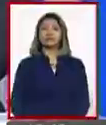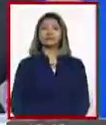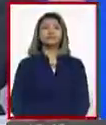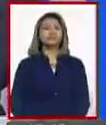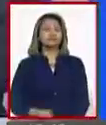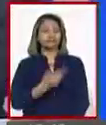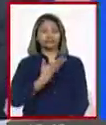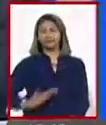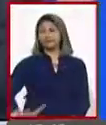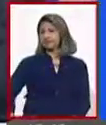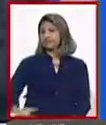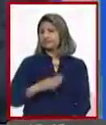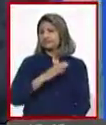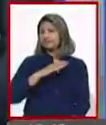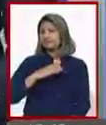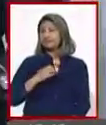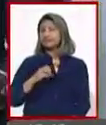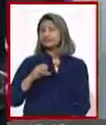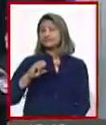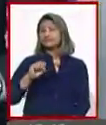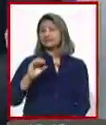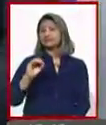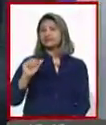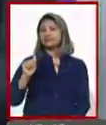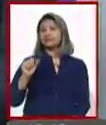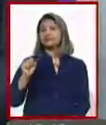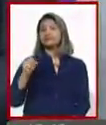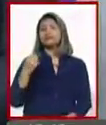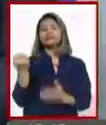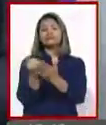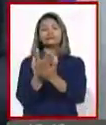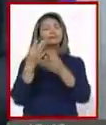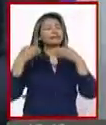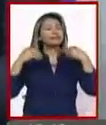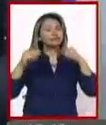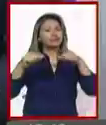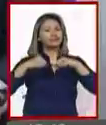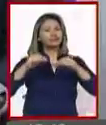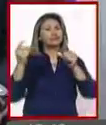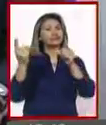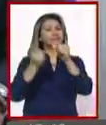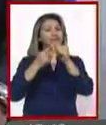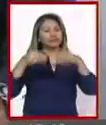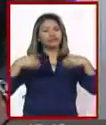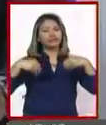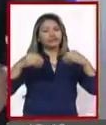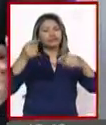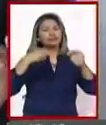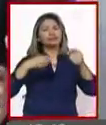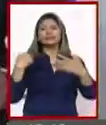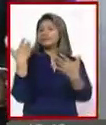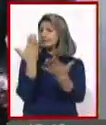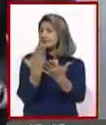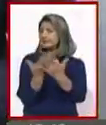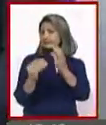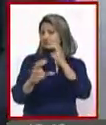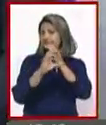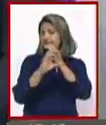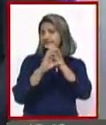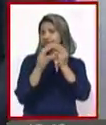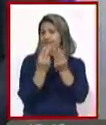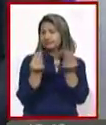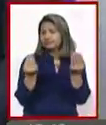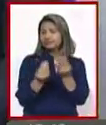La presidenta del Consejo Municipal, Angélica Sosa, recibió en el nuevo mercado abasto al primer comerciante mayorista, quien llegó con su camión y